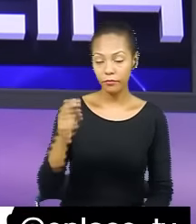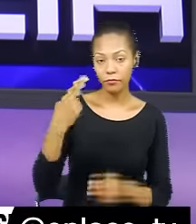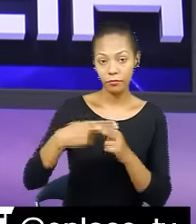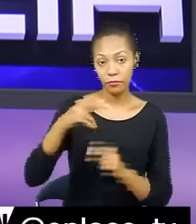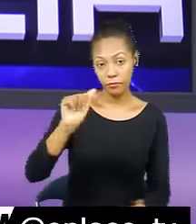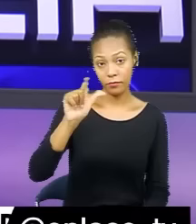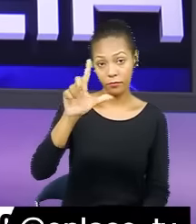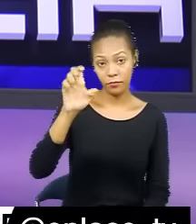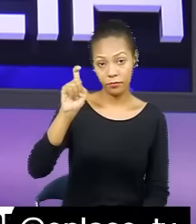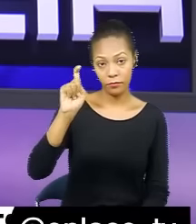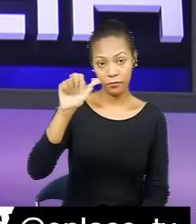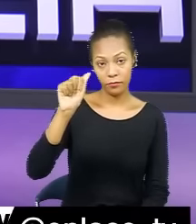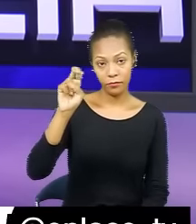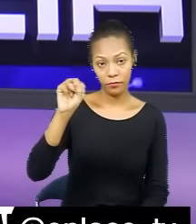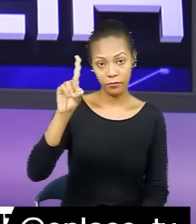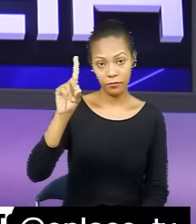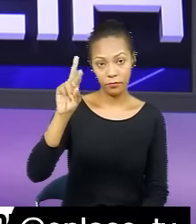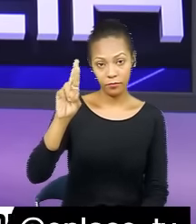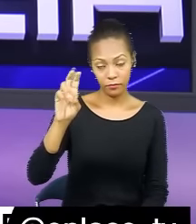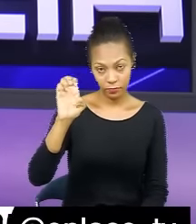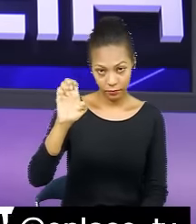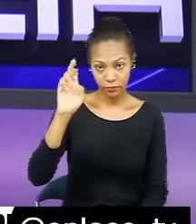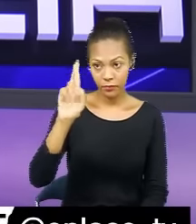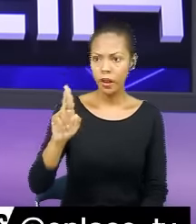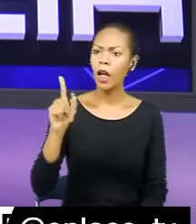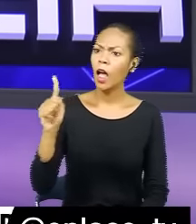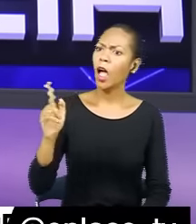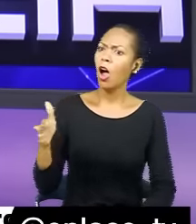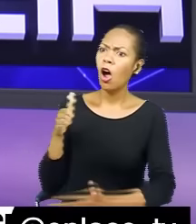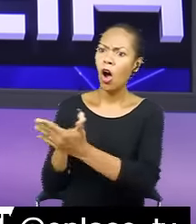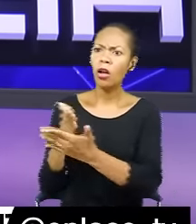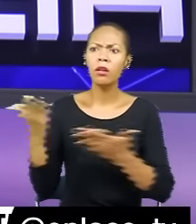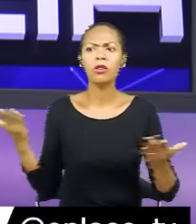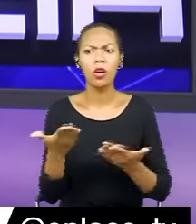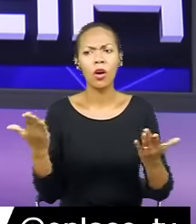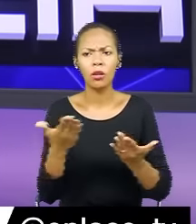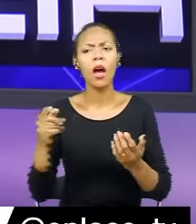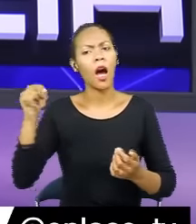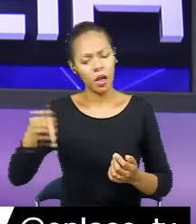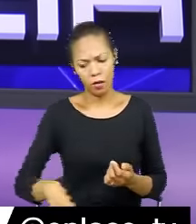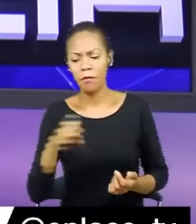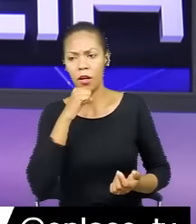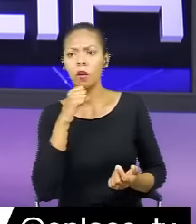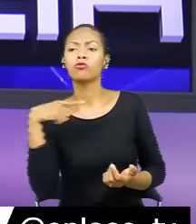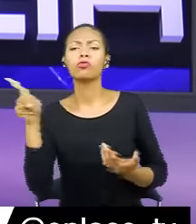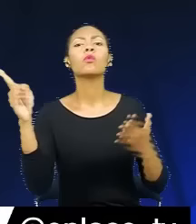fue objeto de un nuevo atentado criminal. El ataque se produjo en zona rural de Barranca Bermeja.